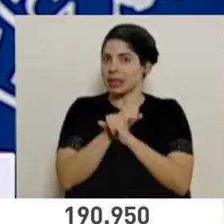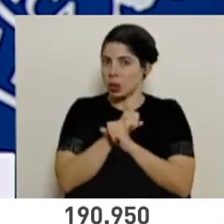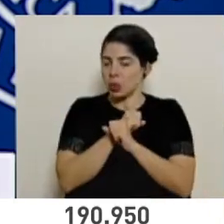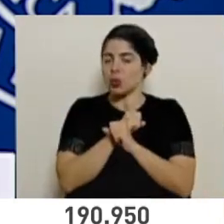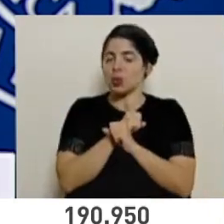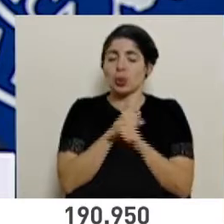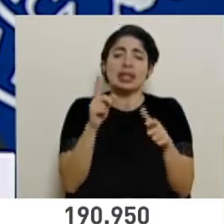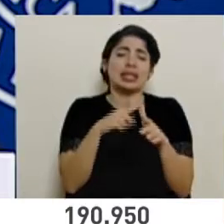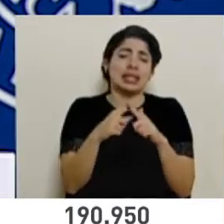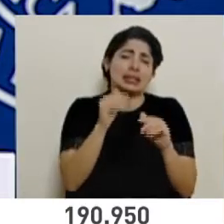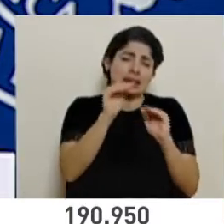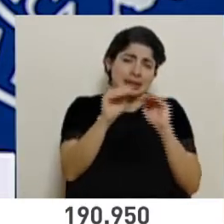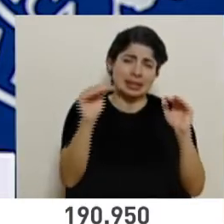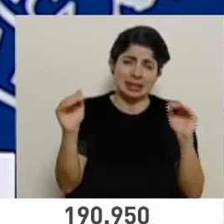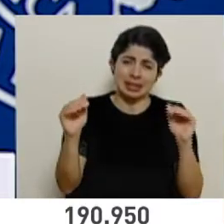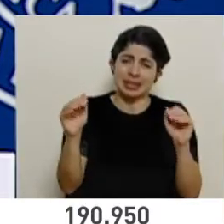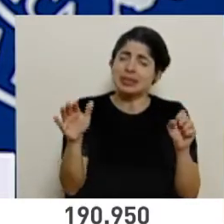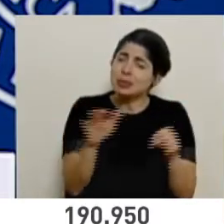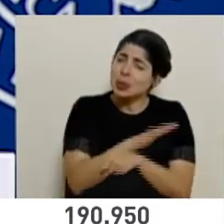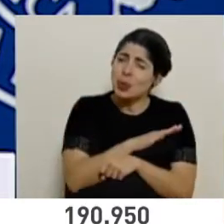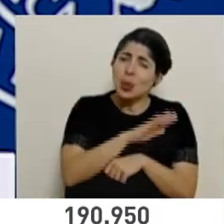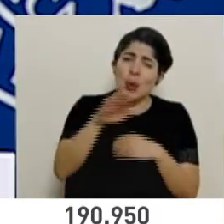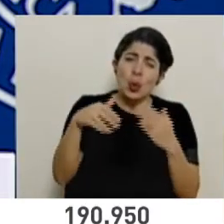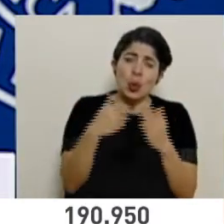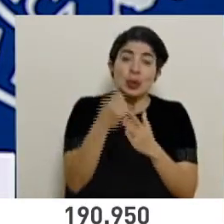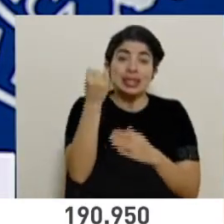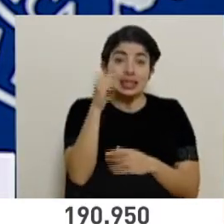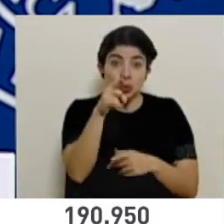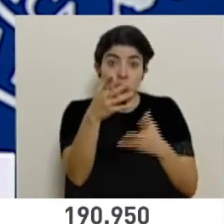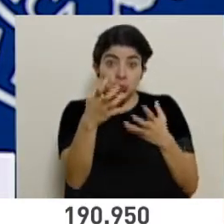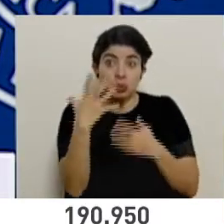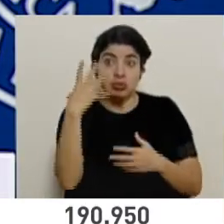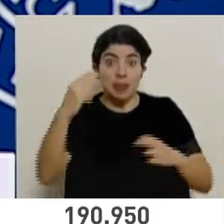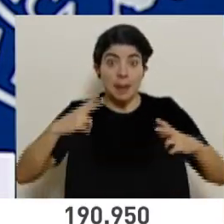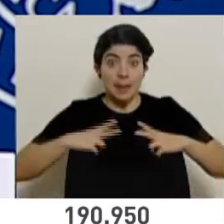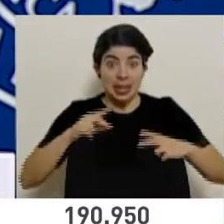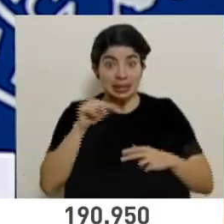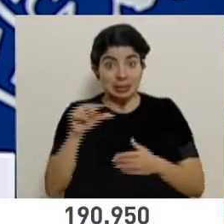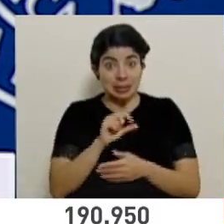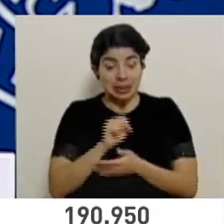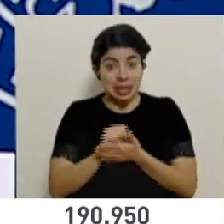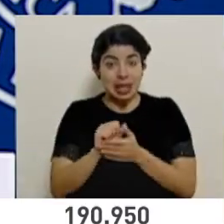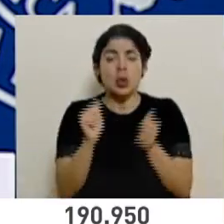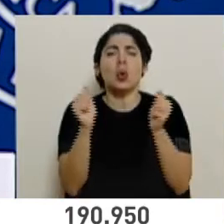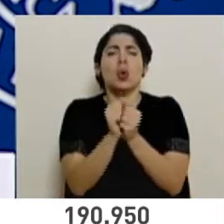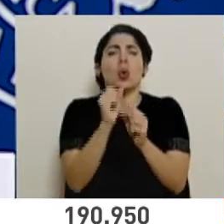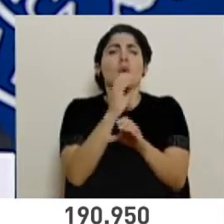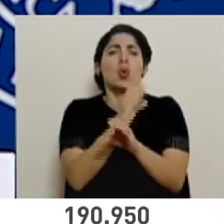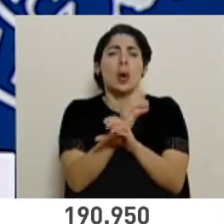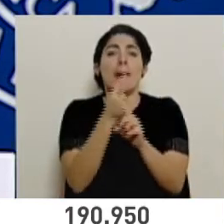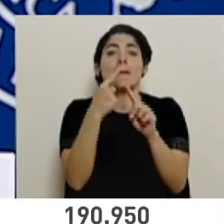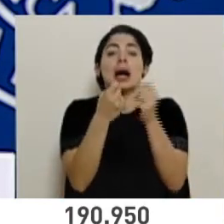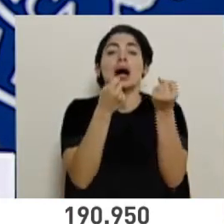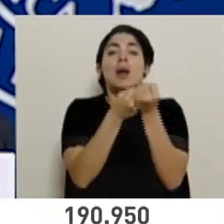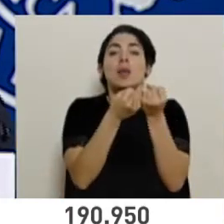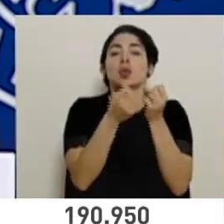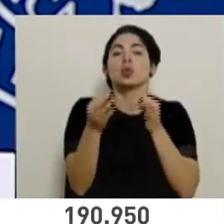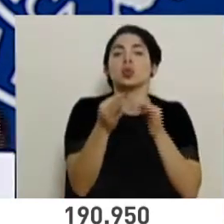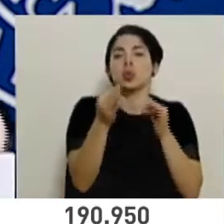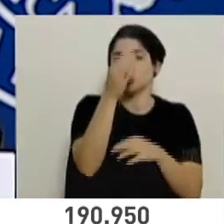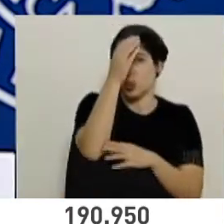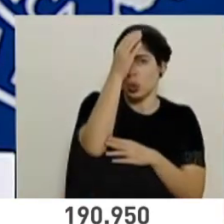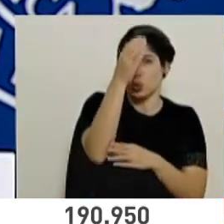Entonces, el llamado es absoluto a que los que opten por vacacionar en Semana Santa lo hagan con cuidado y apoyando turismo cultural